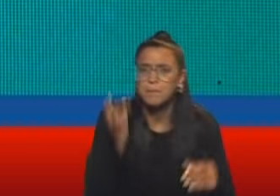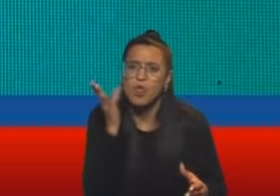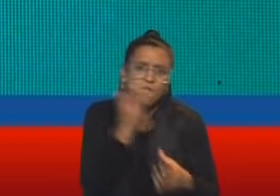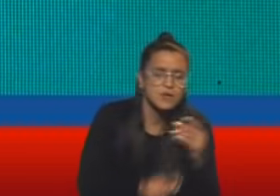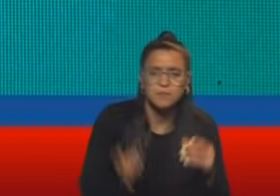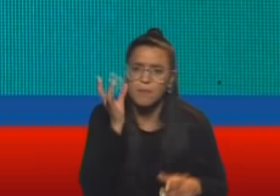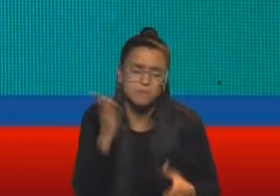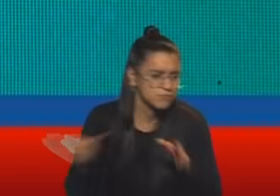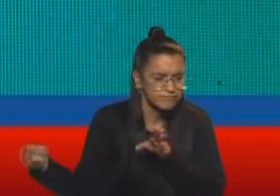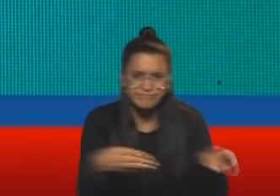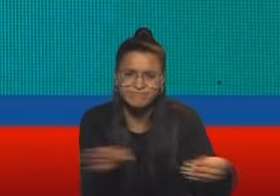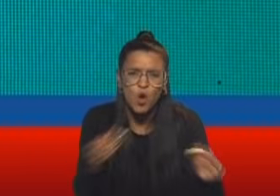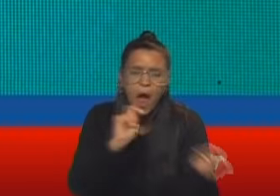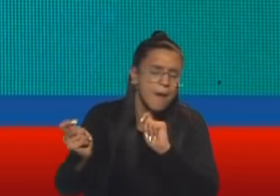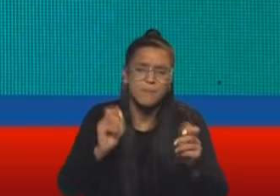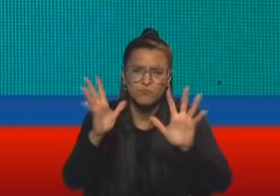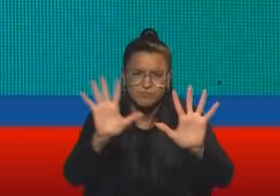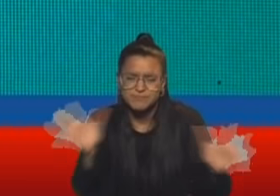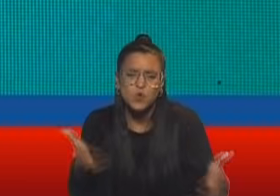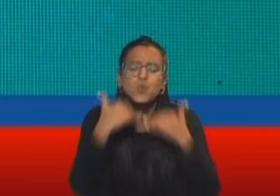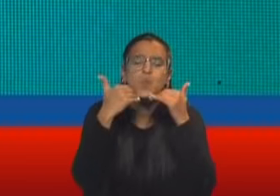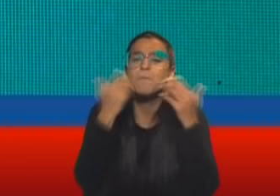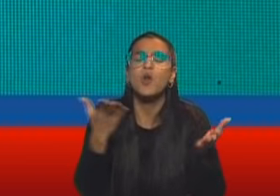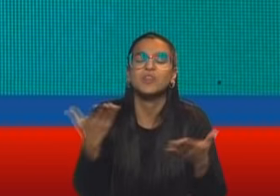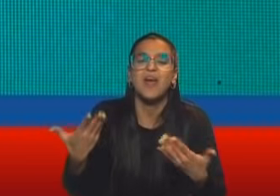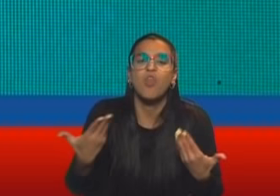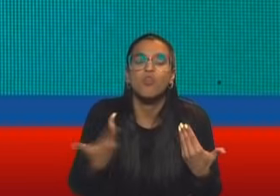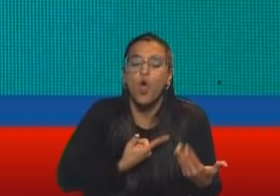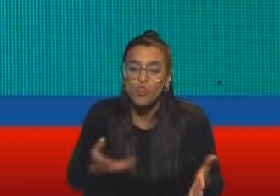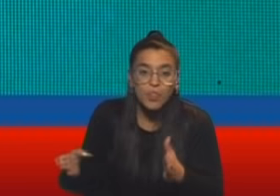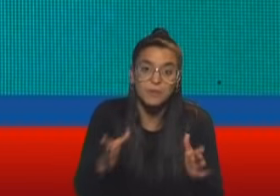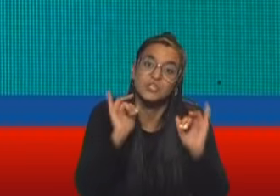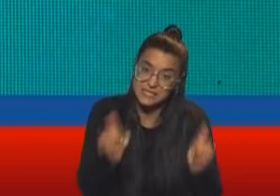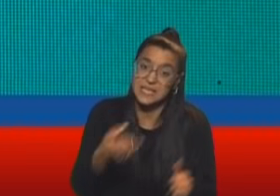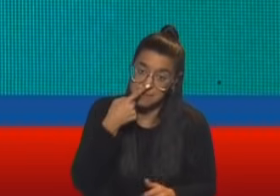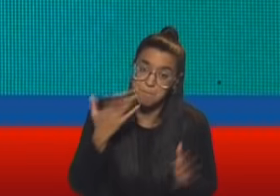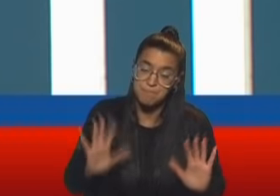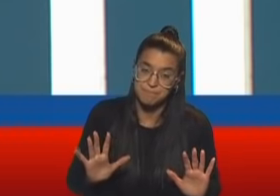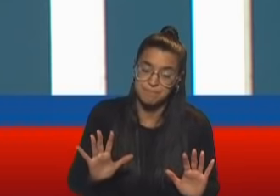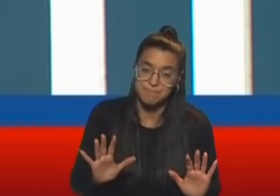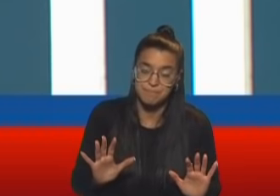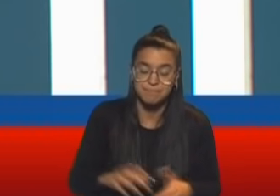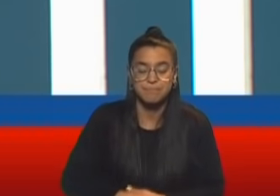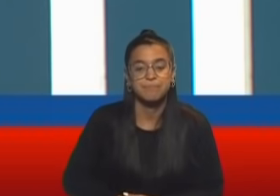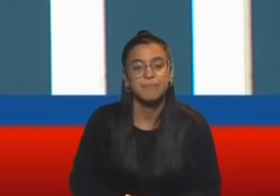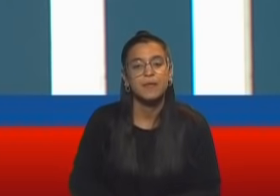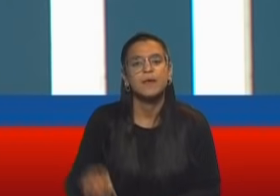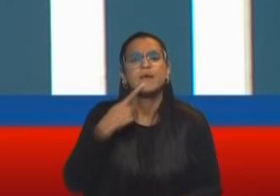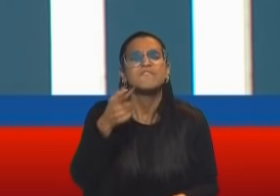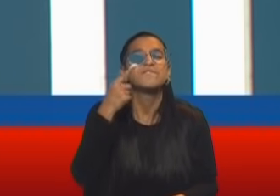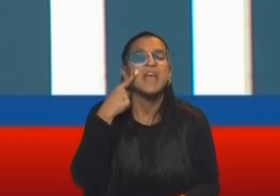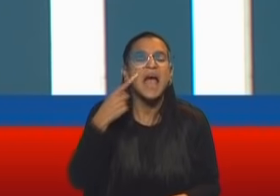disculpas, vas para un lado, vas para el otro. Digo, esta cosa de que no importa para dónde vamos, y en realidad sí importa. Ahora, vos fijate el tema del